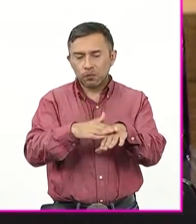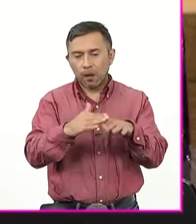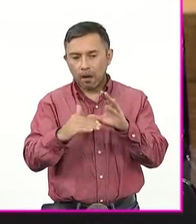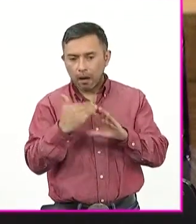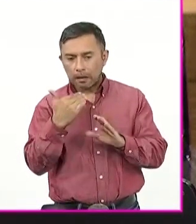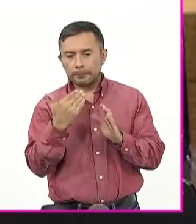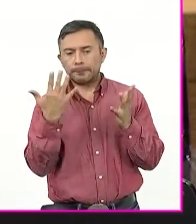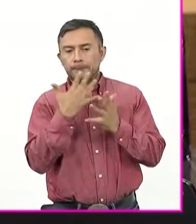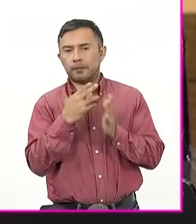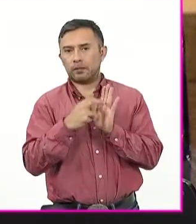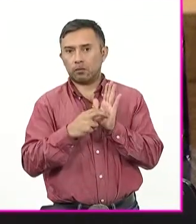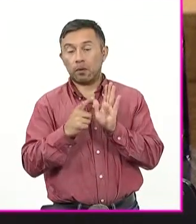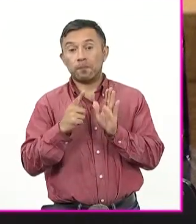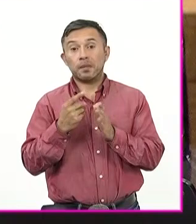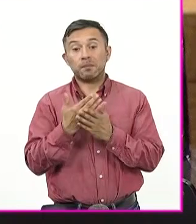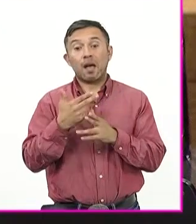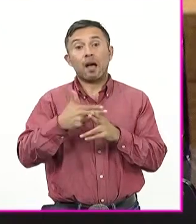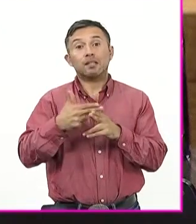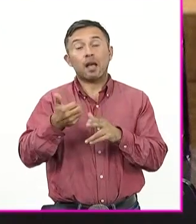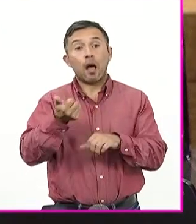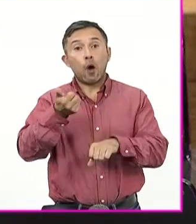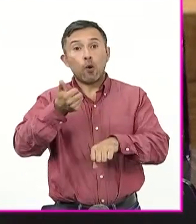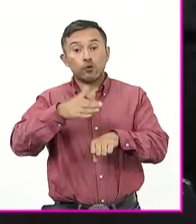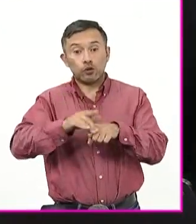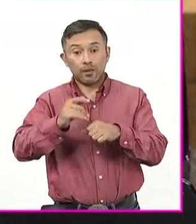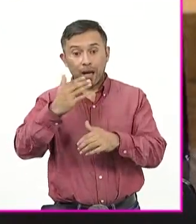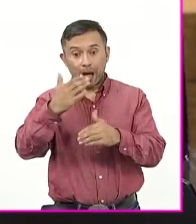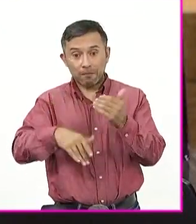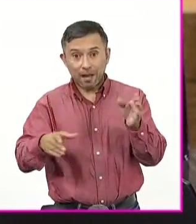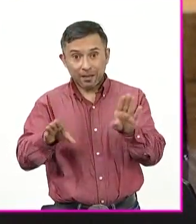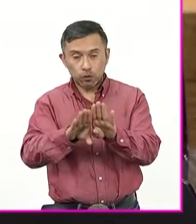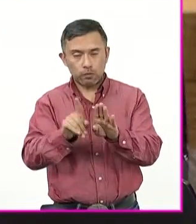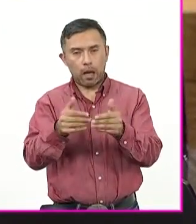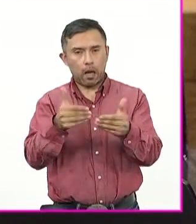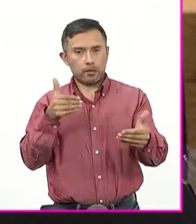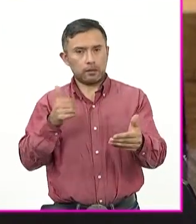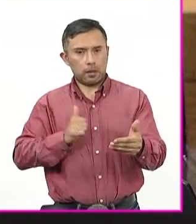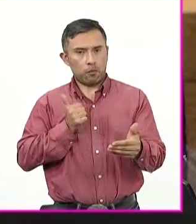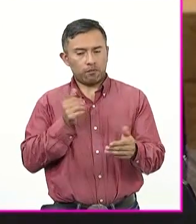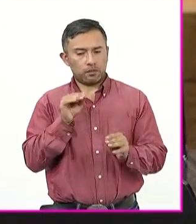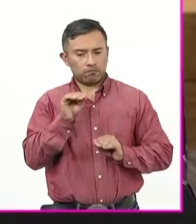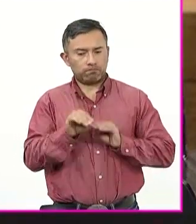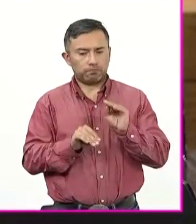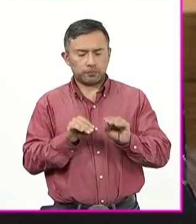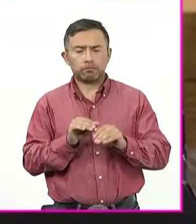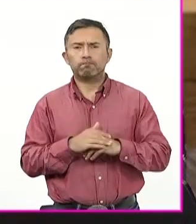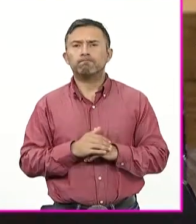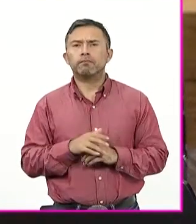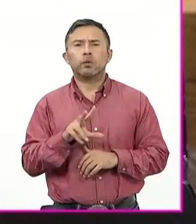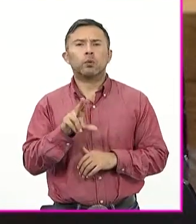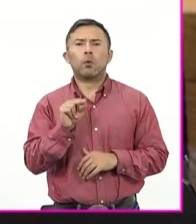de que se cierren las auditorías y se concluyan estos. No quiero de ninguna manera